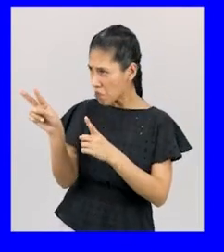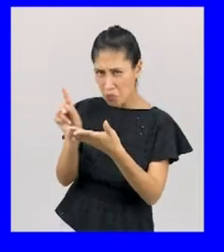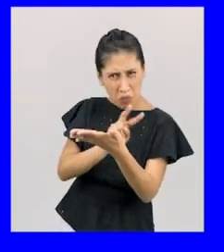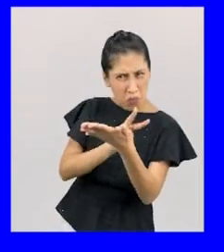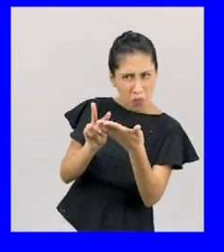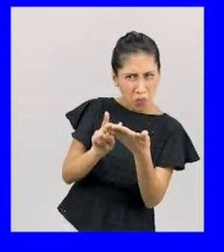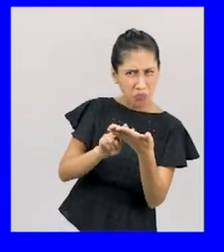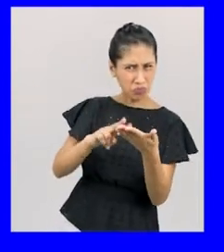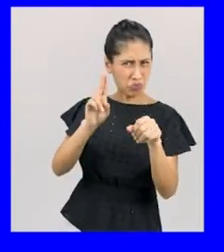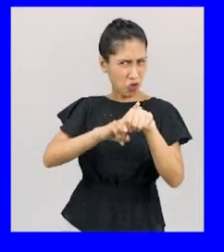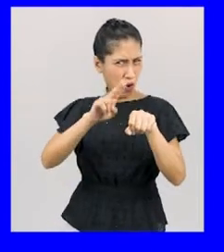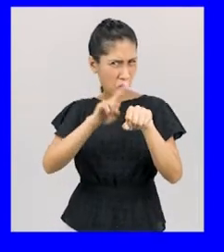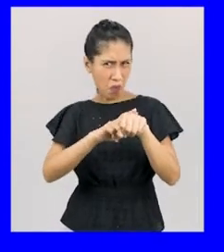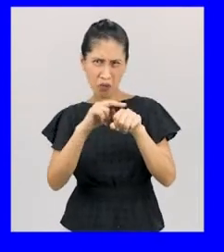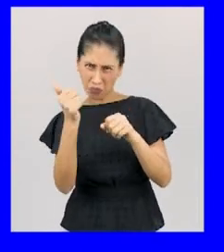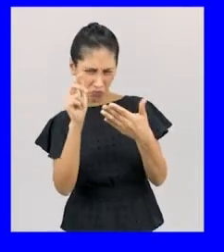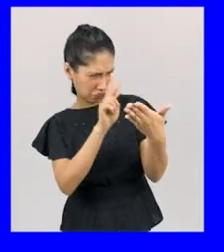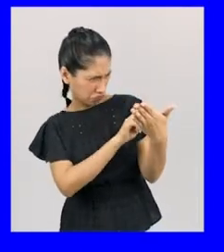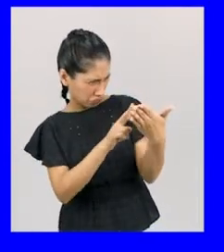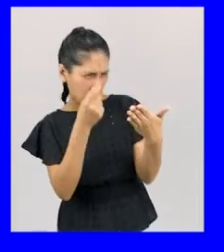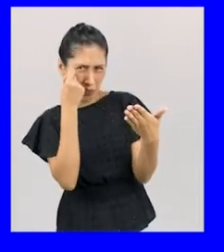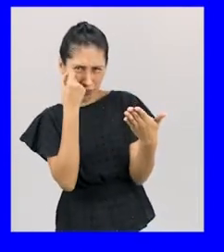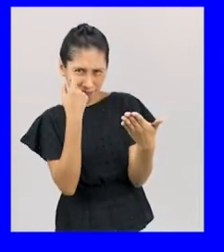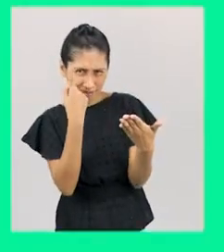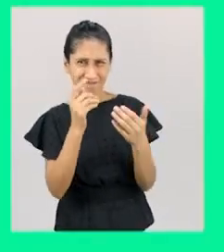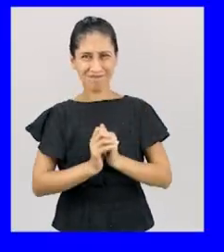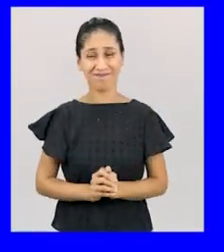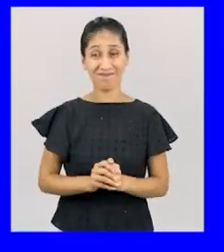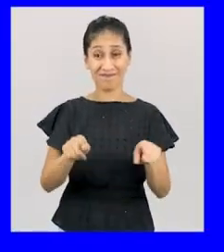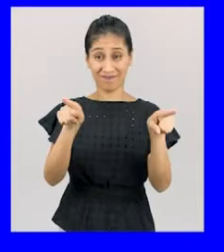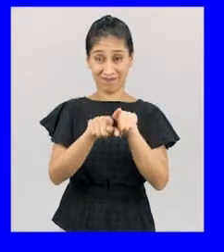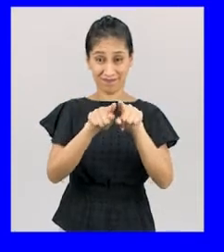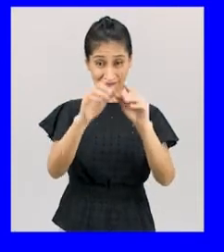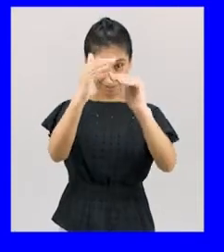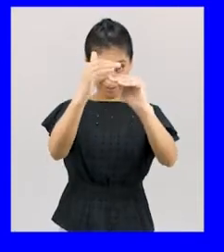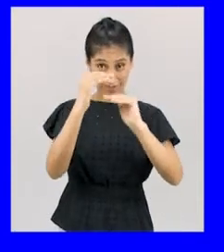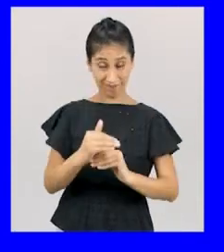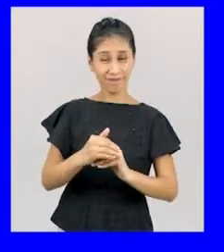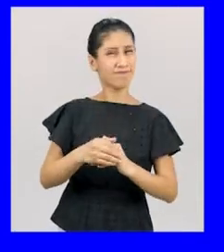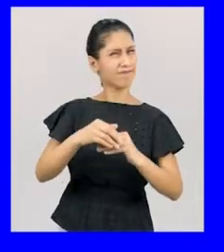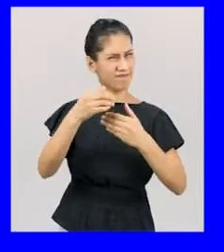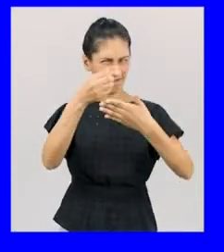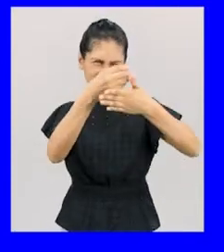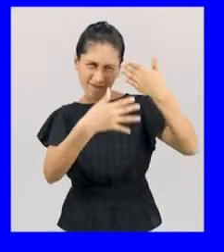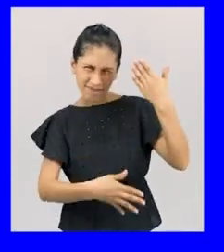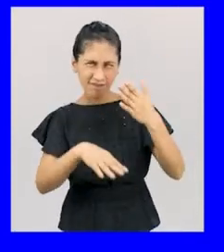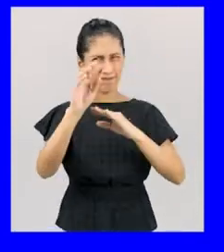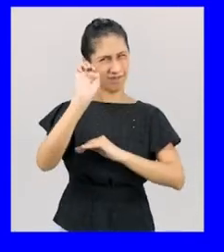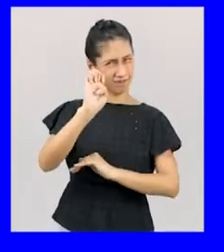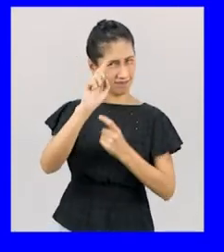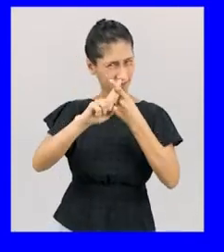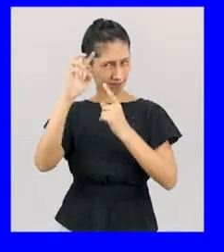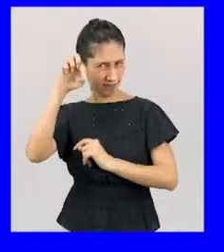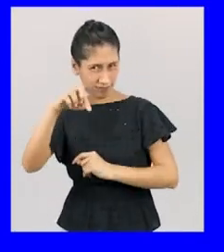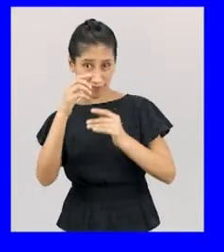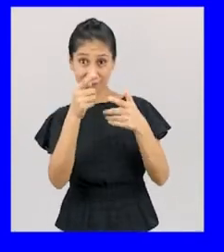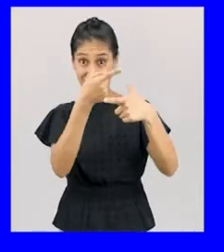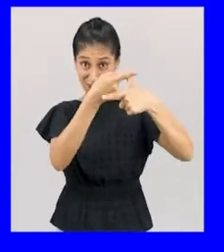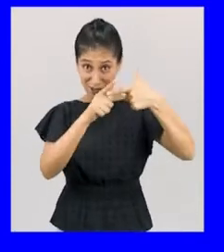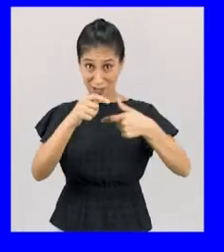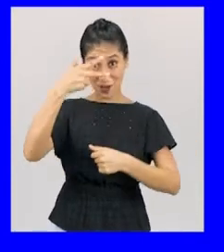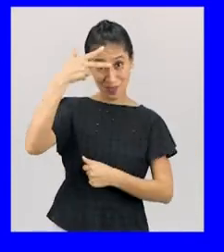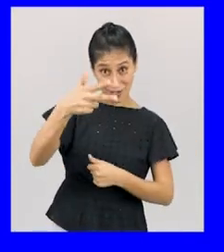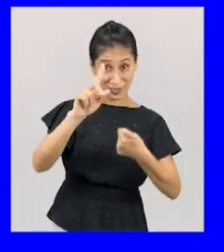tipo de texto es la formalidad de su contenido. Los textos expositivos tienen 3 partes. 1.